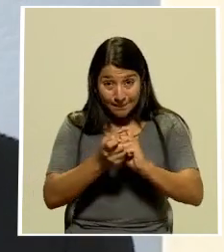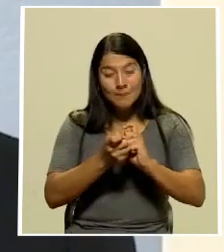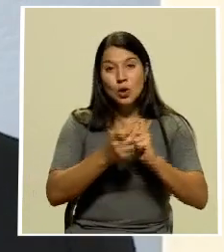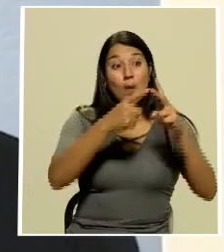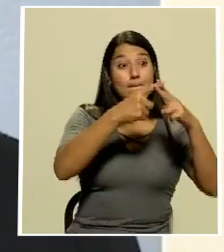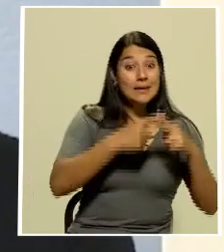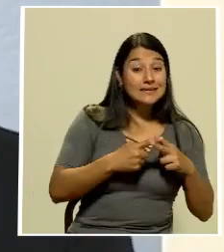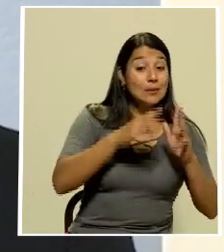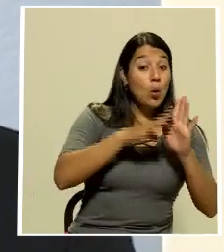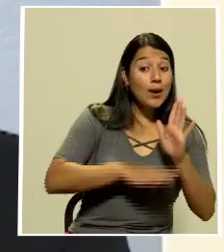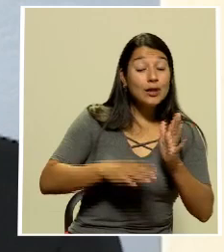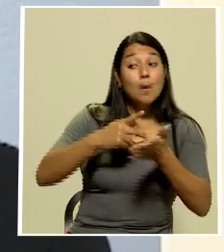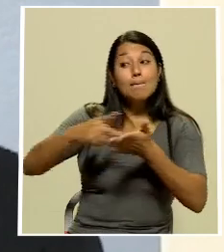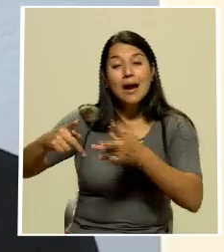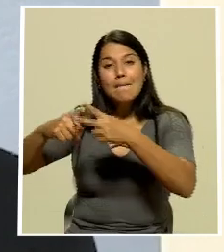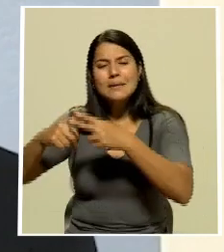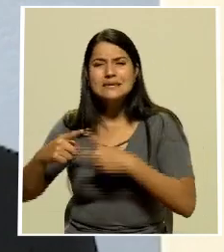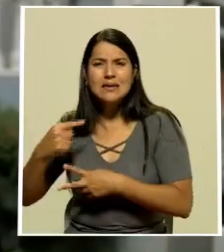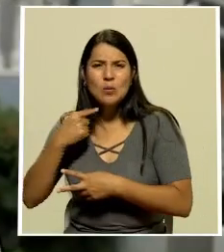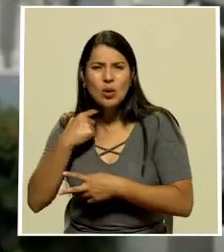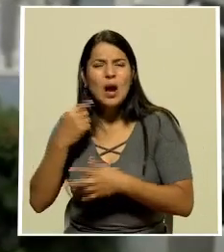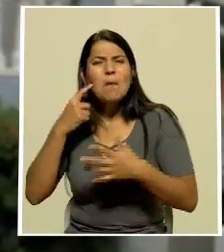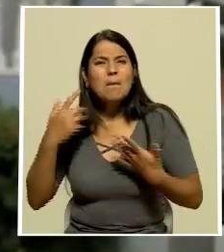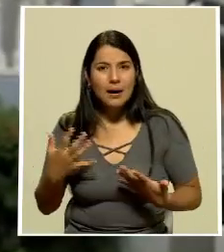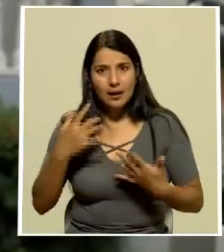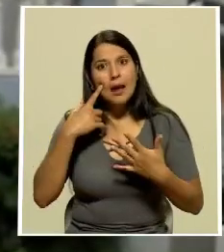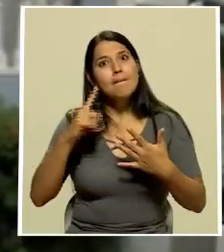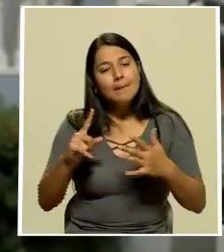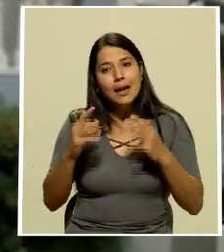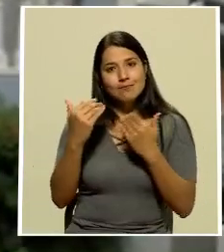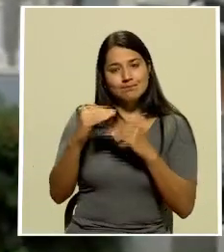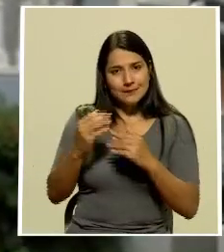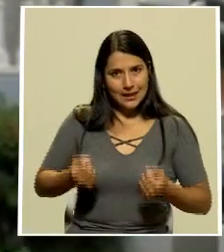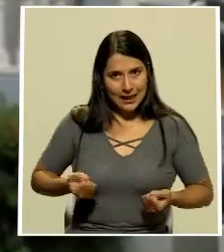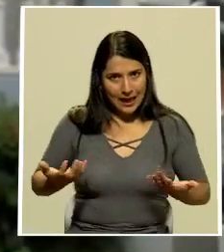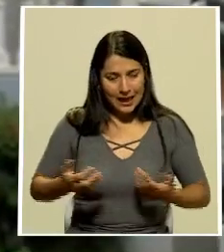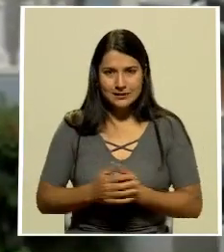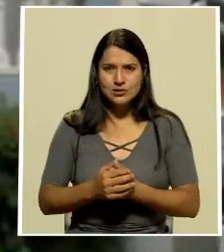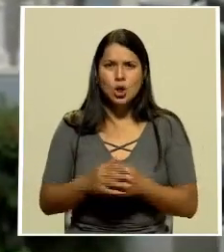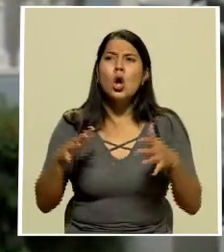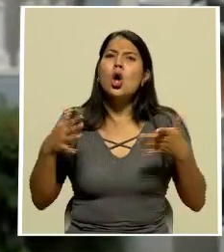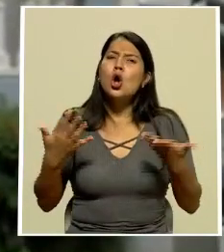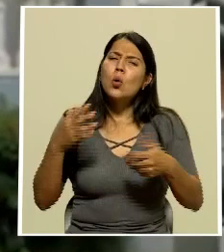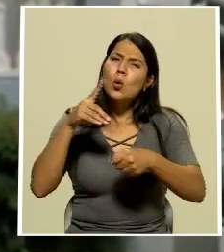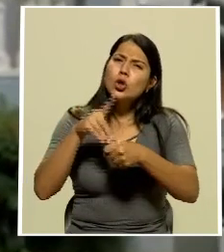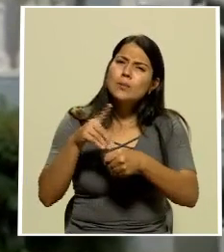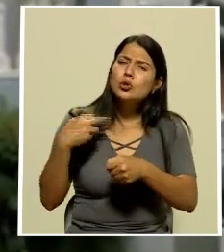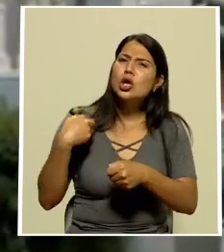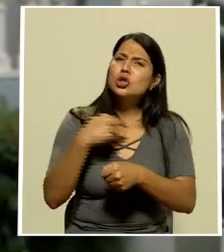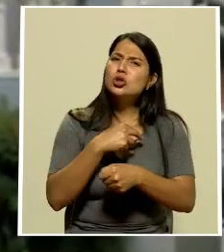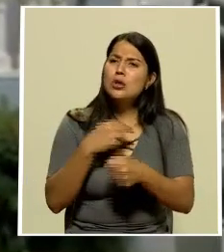El gobierno debe procurar contención del gasto. No es posible que las y los diputados estemos